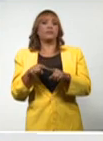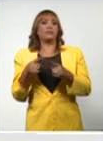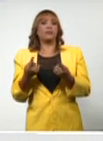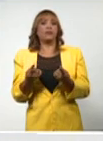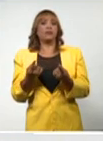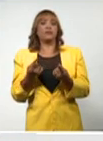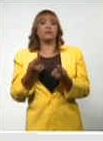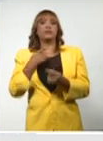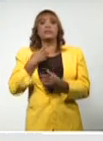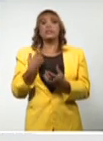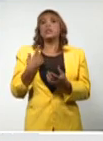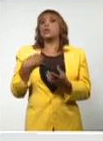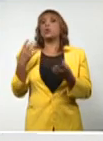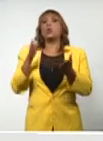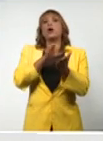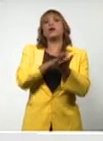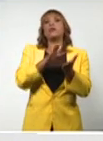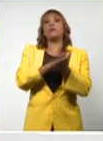pesan,